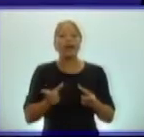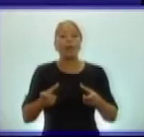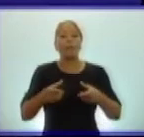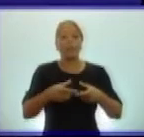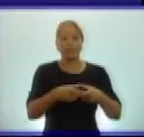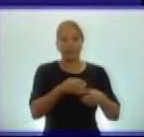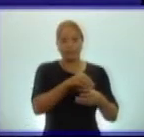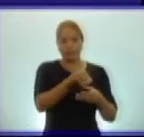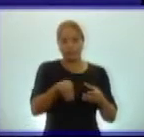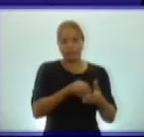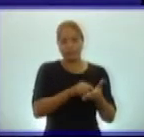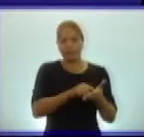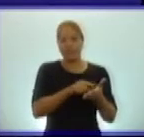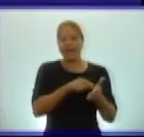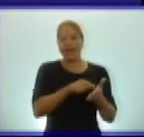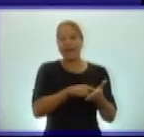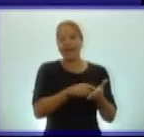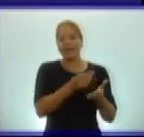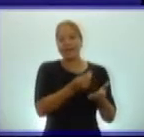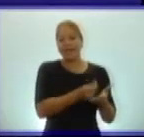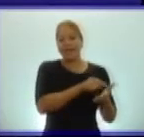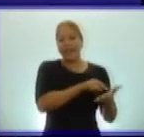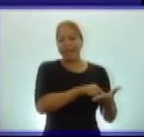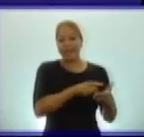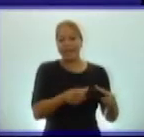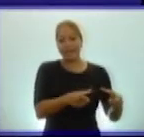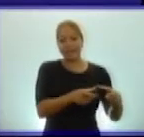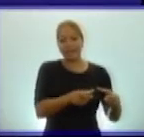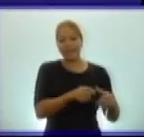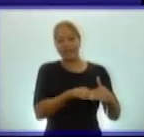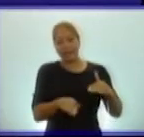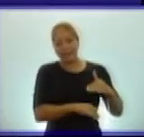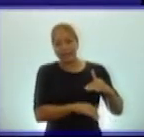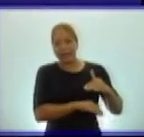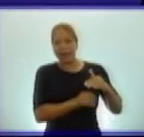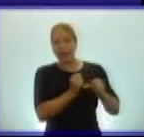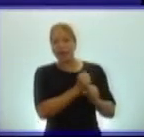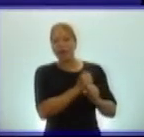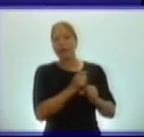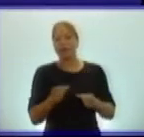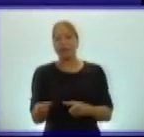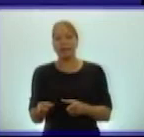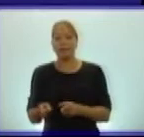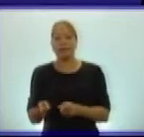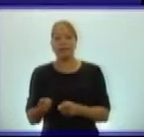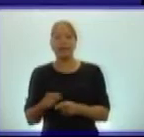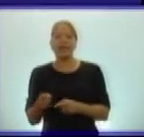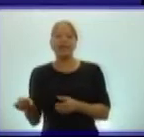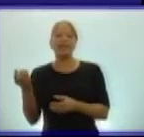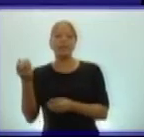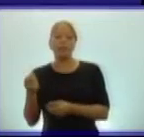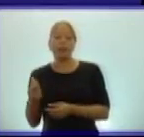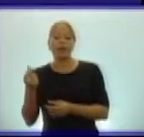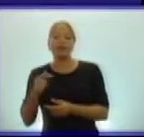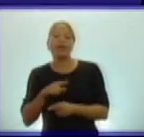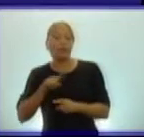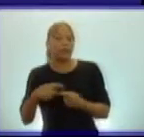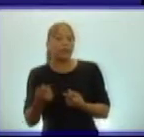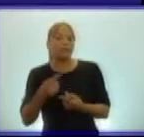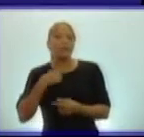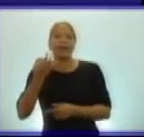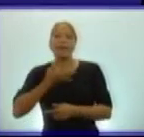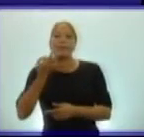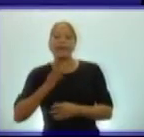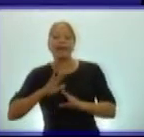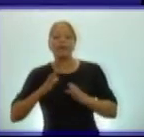le estamos poniendo las rentas, renta en trabajo, renta en especie y los impuestos. Por tanto, van a poner en qué consistía el trabajo, en qué